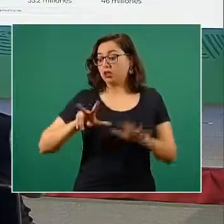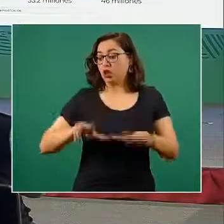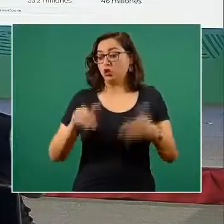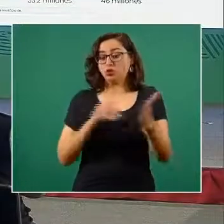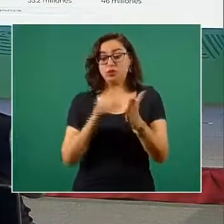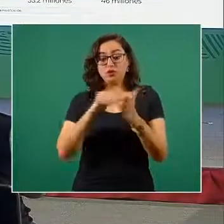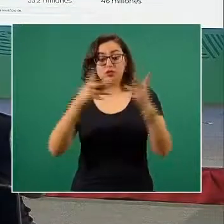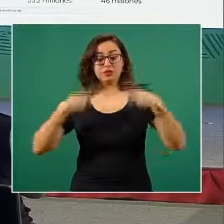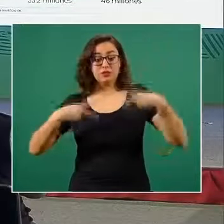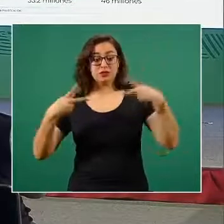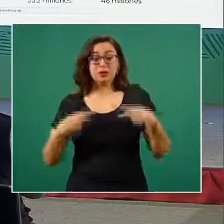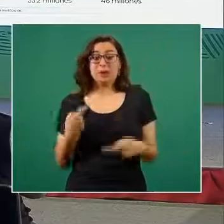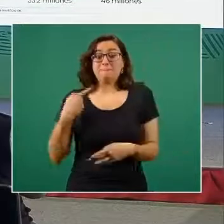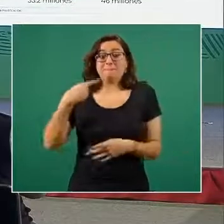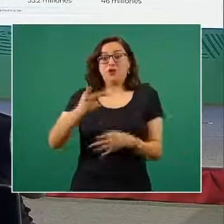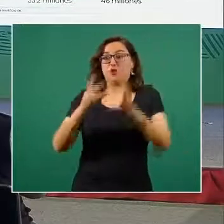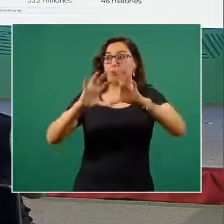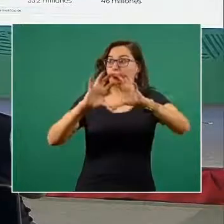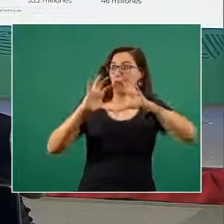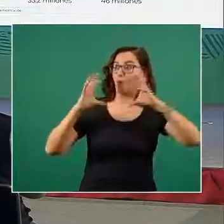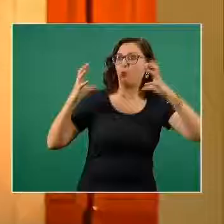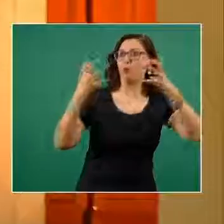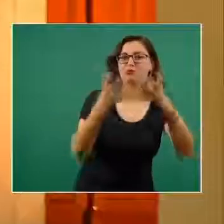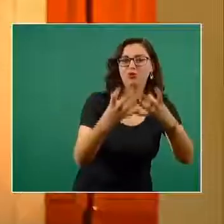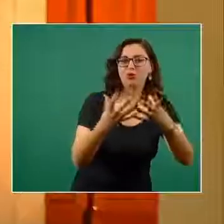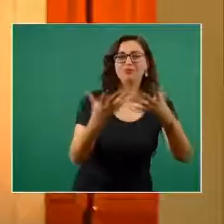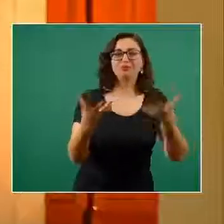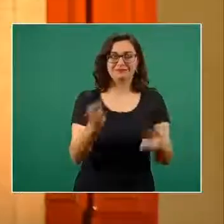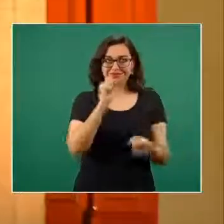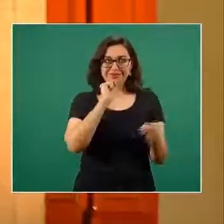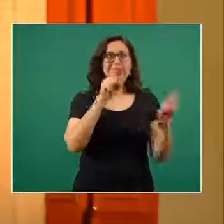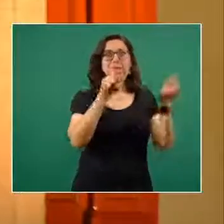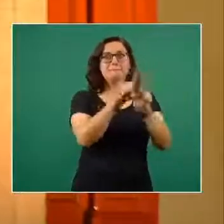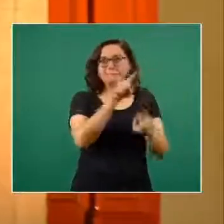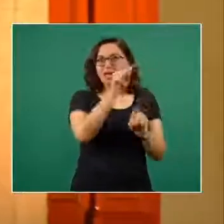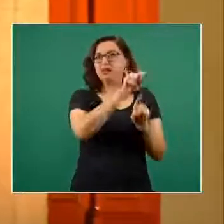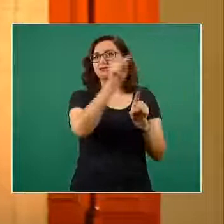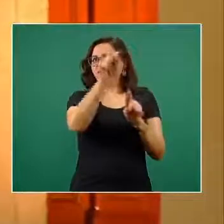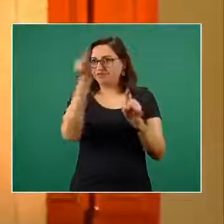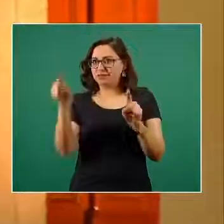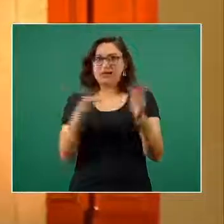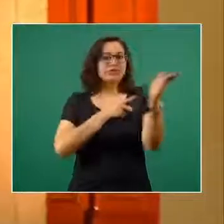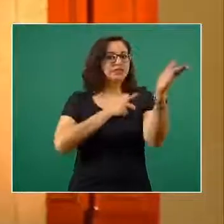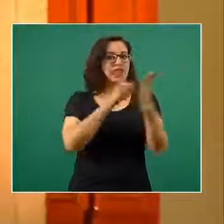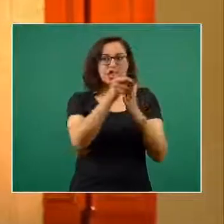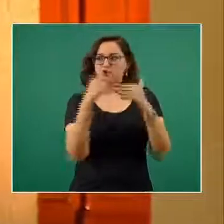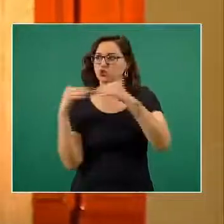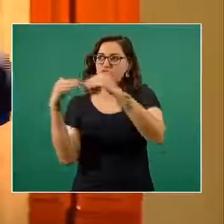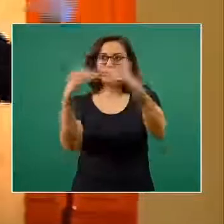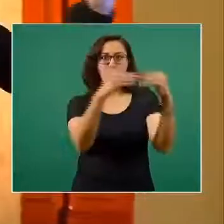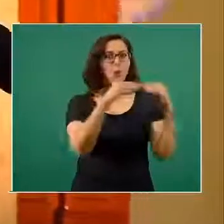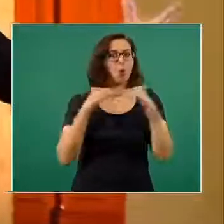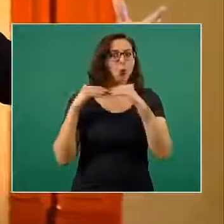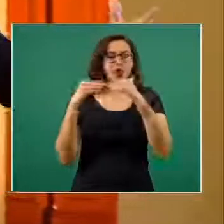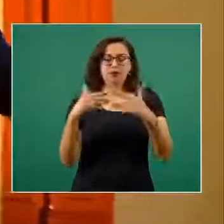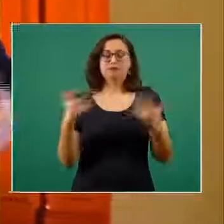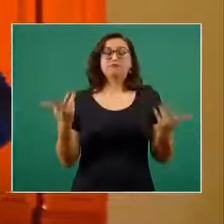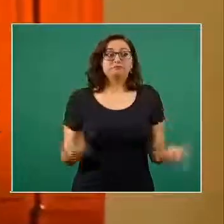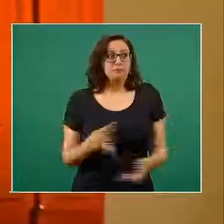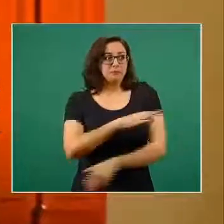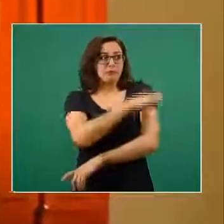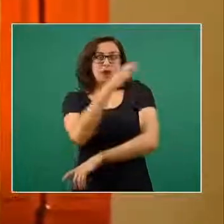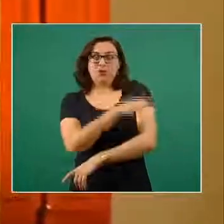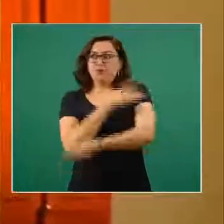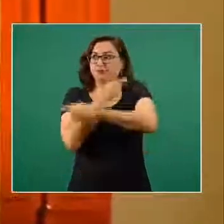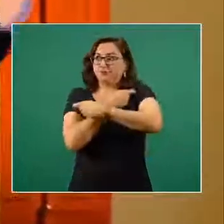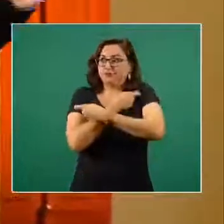millones de personas, todas y cada una de ellas con los mismos derechos que tenemos nosotros también de recibir una